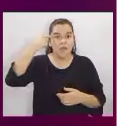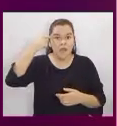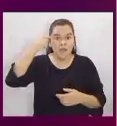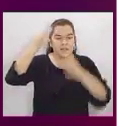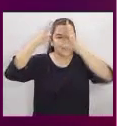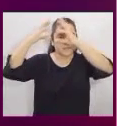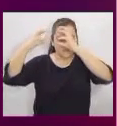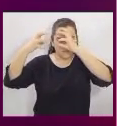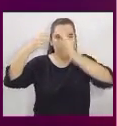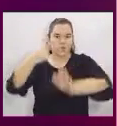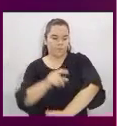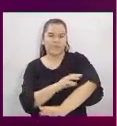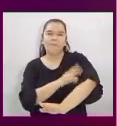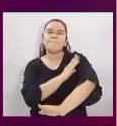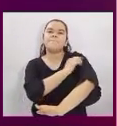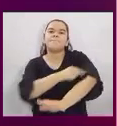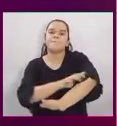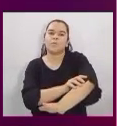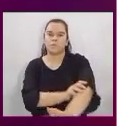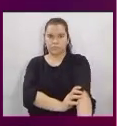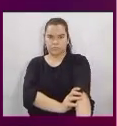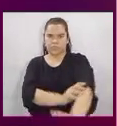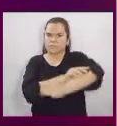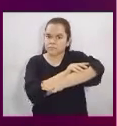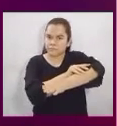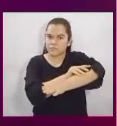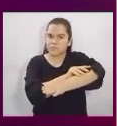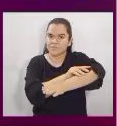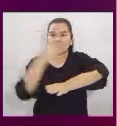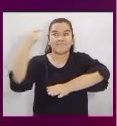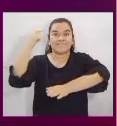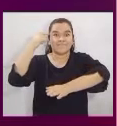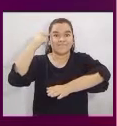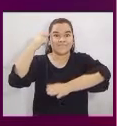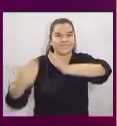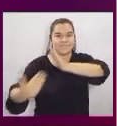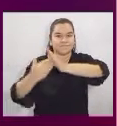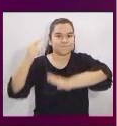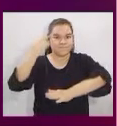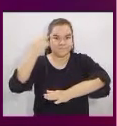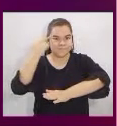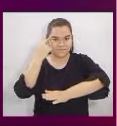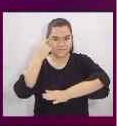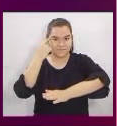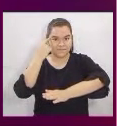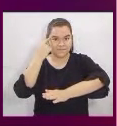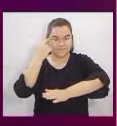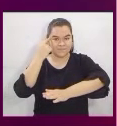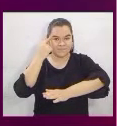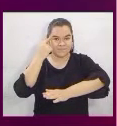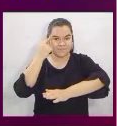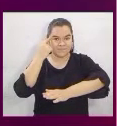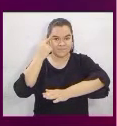la orden que nosotros damos de flexión para flexionar o para extender un músculo está dada a nivel cerebro,